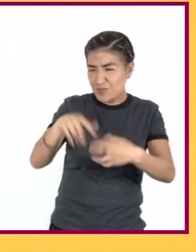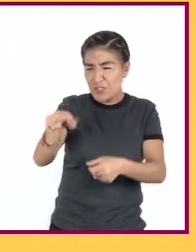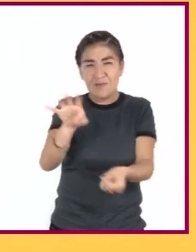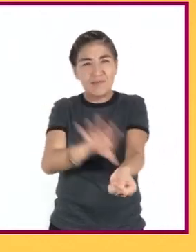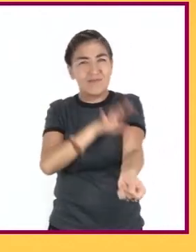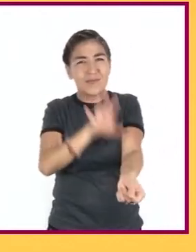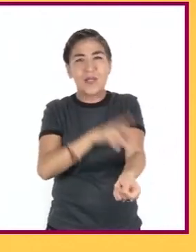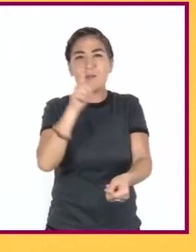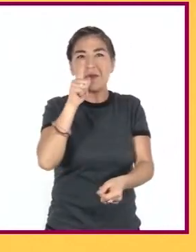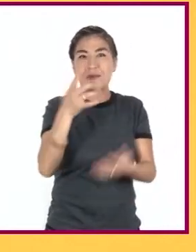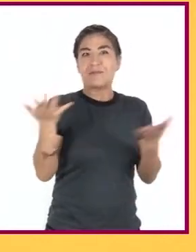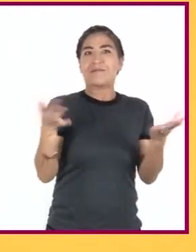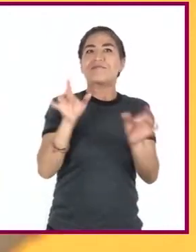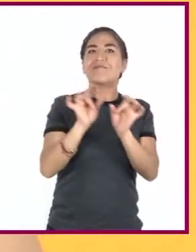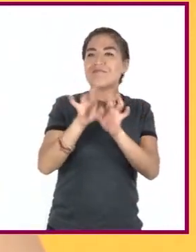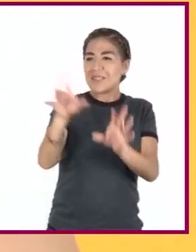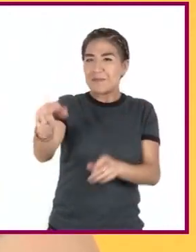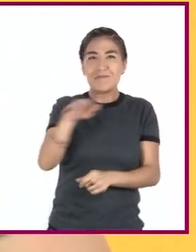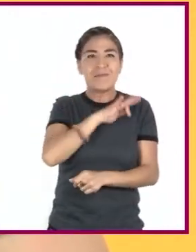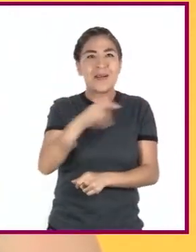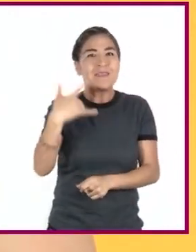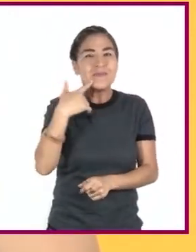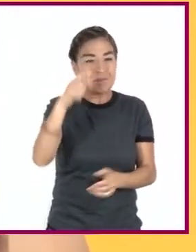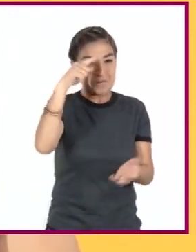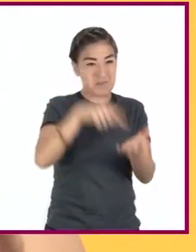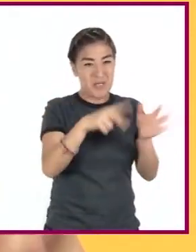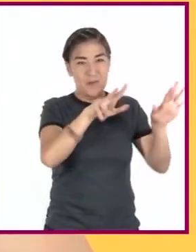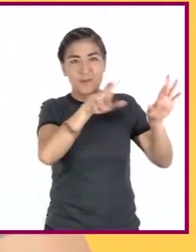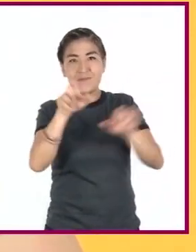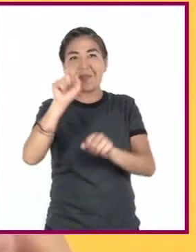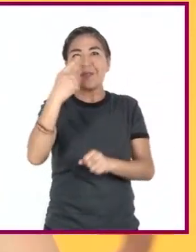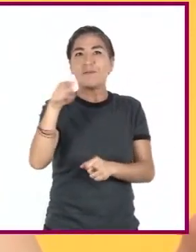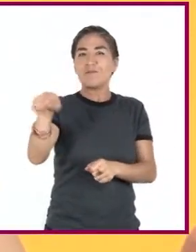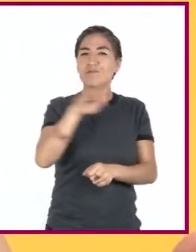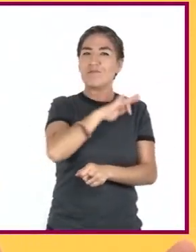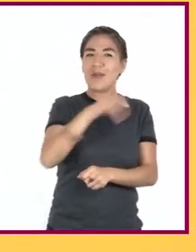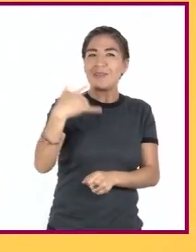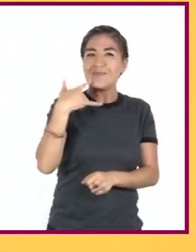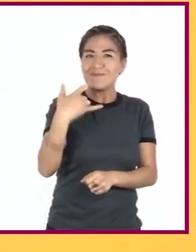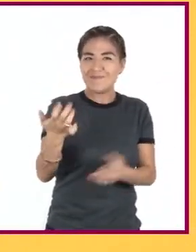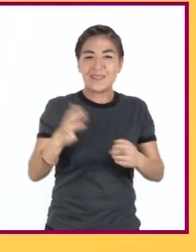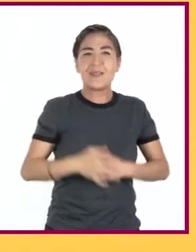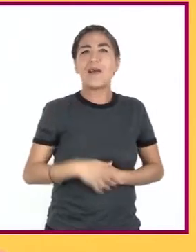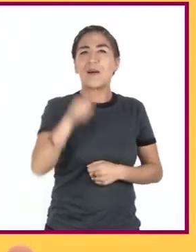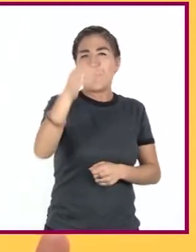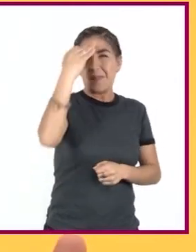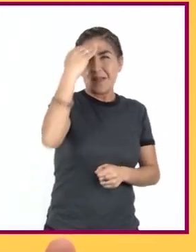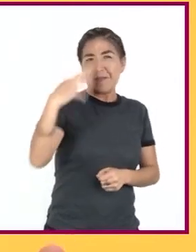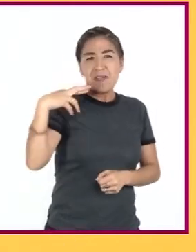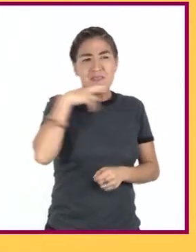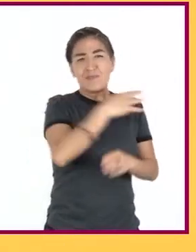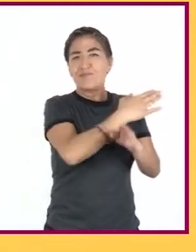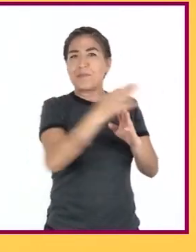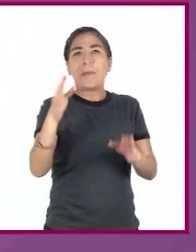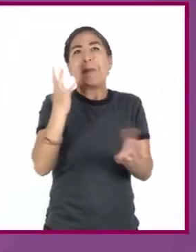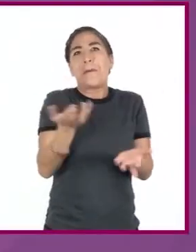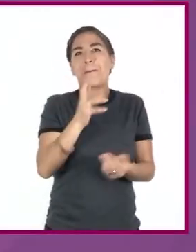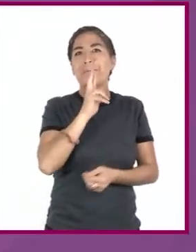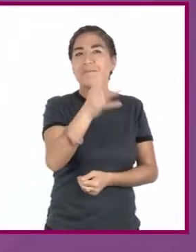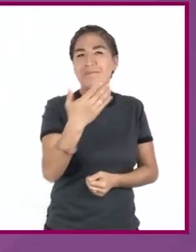Bueno, y lo logró en 1821. Digamos que no tardó mucho tiempo en encontrar las